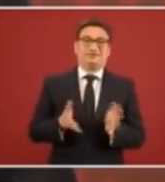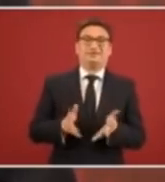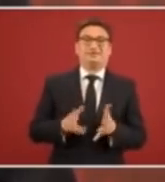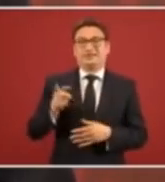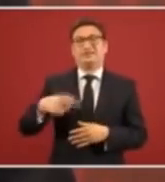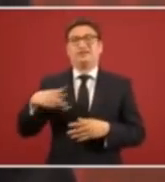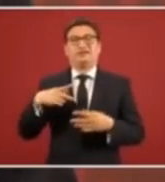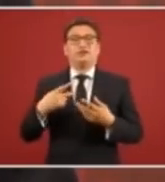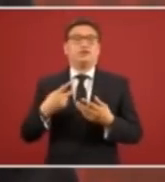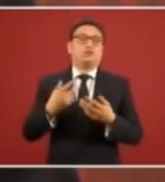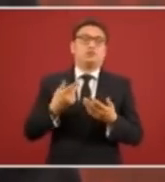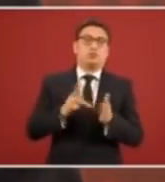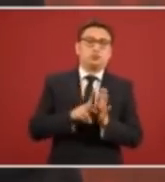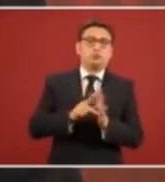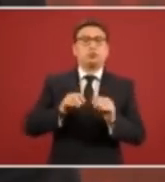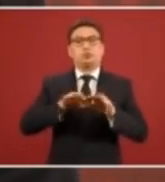esta oposición,